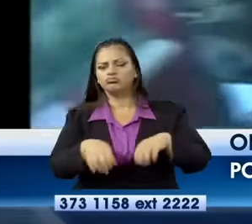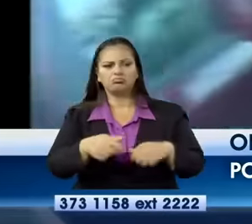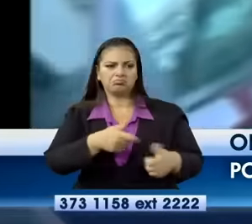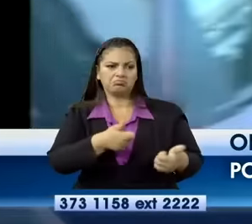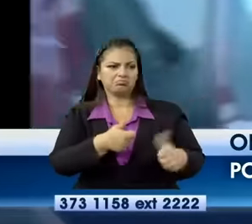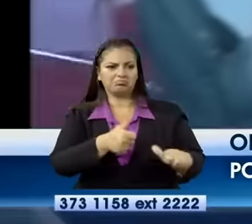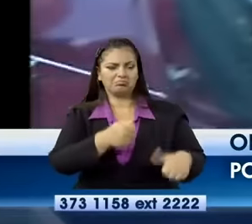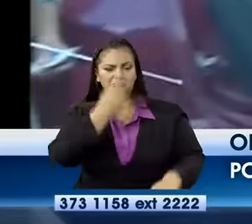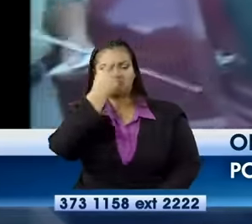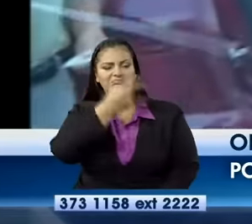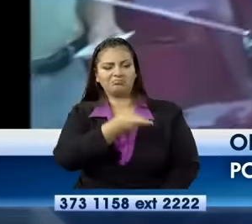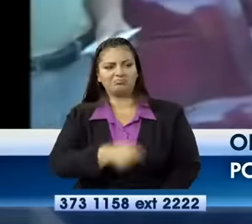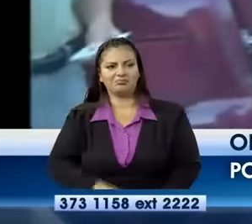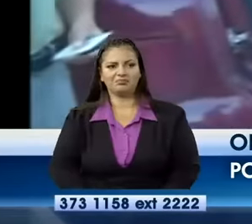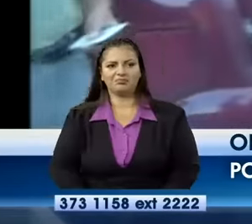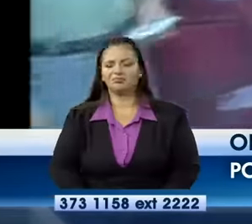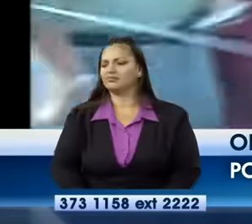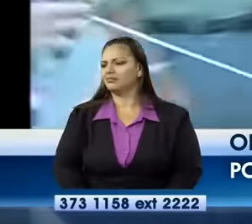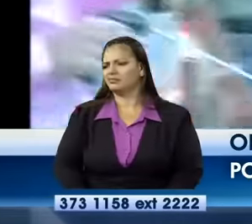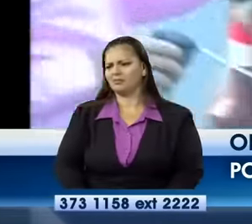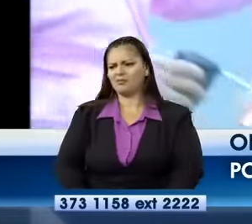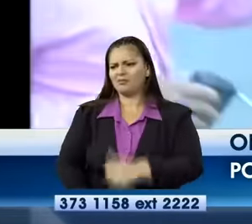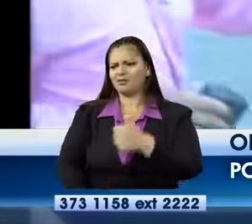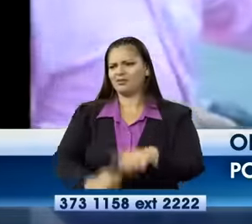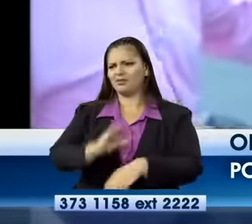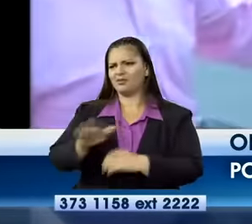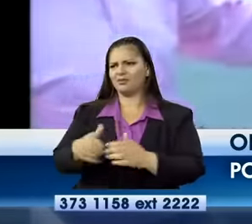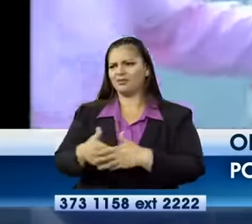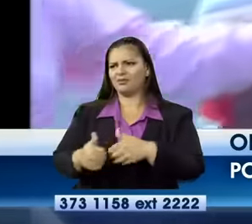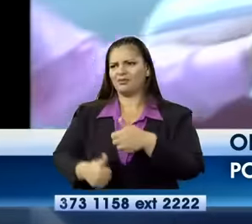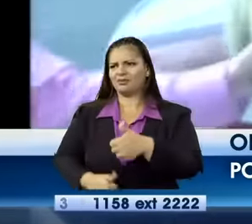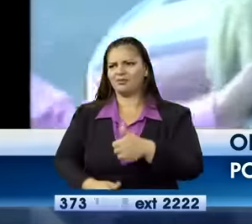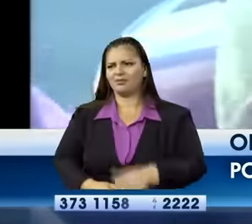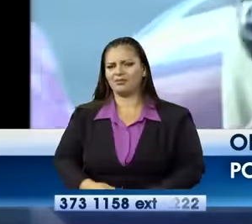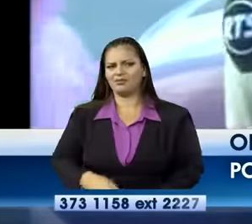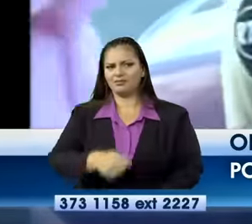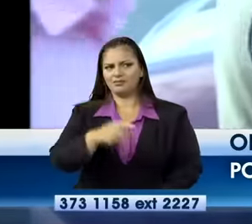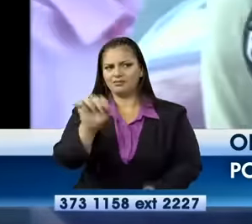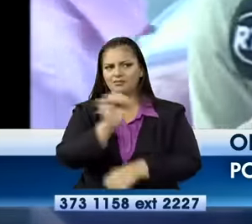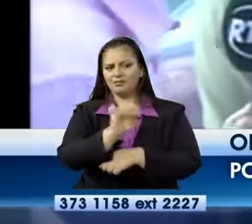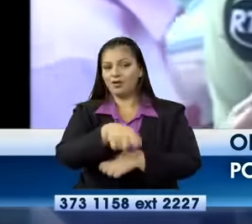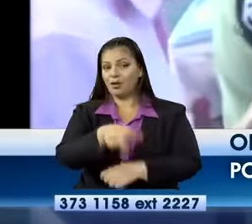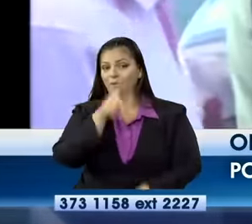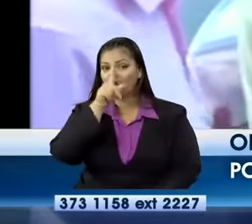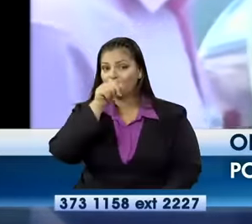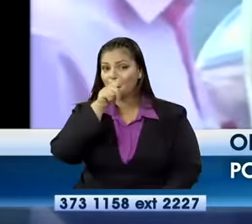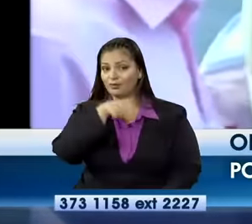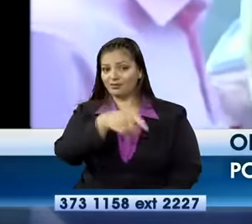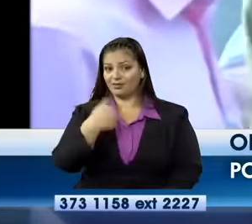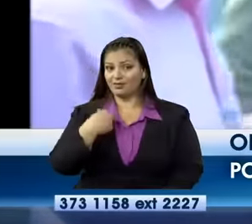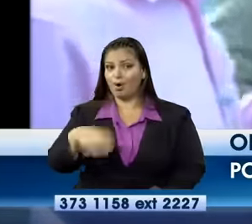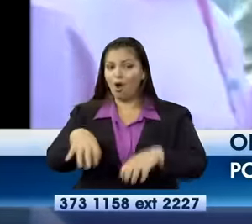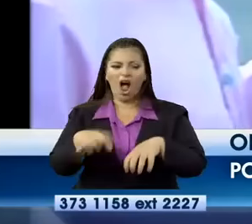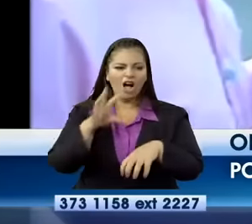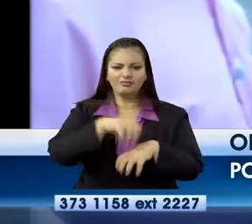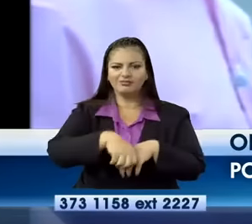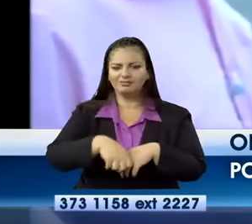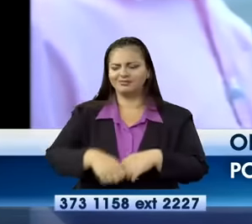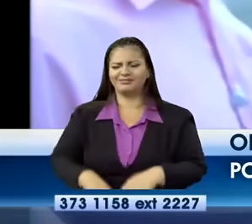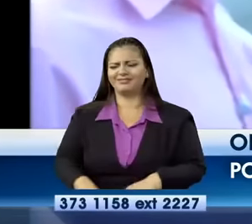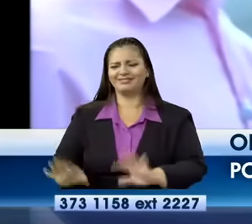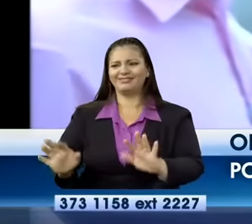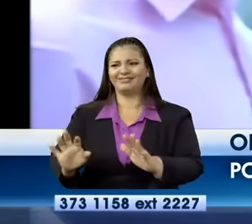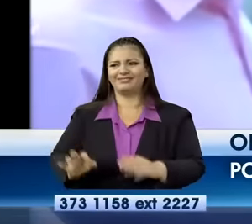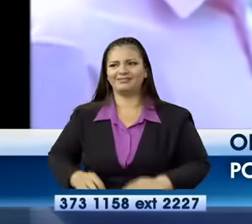sí presa de pollo algo que se le puede llevar al perrito No no nada que Vero bastante peligroso circular por esta vía sí Yo vengo poco por